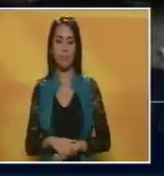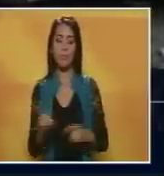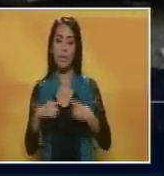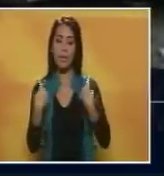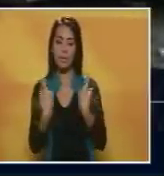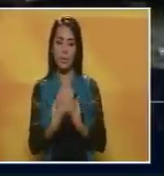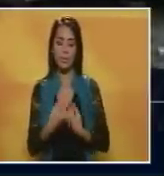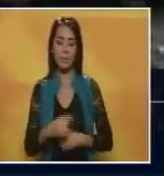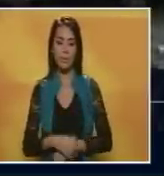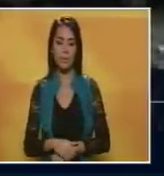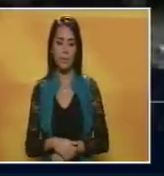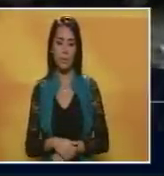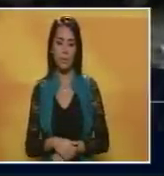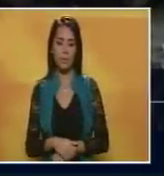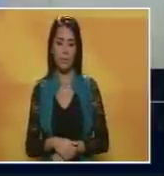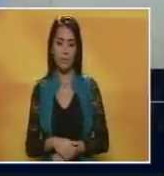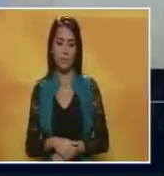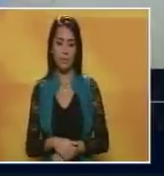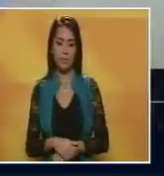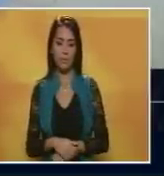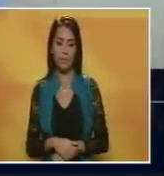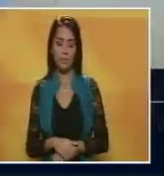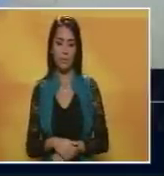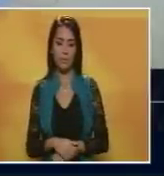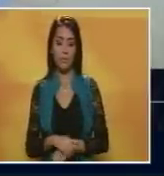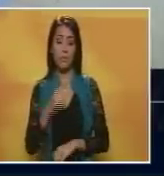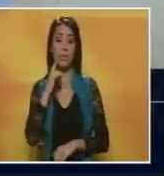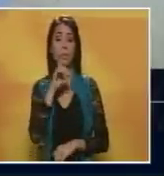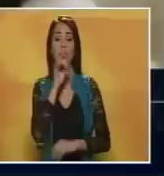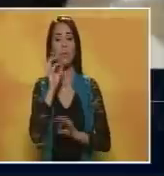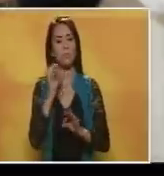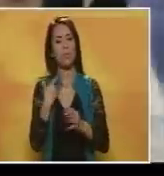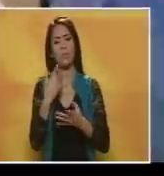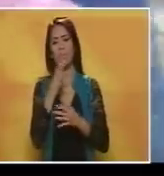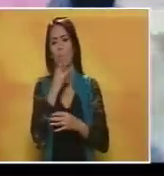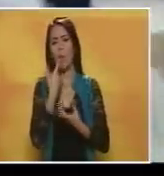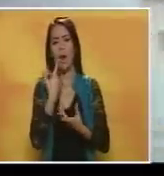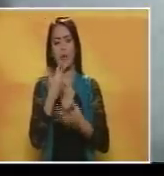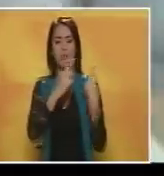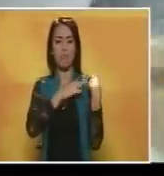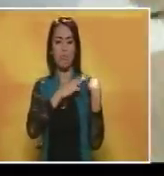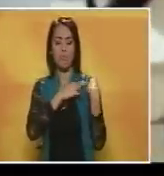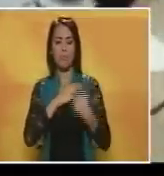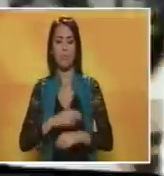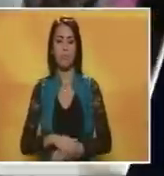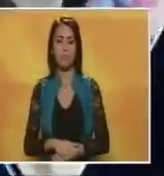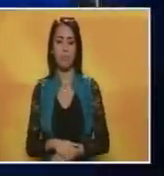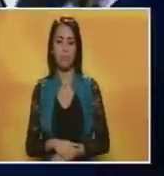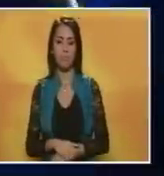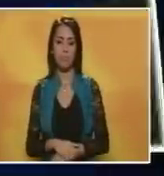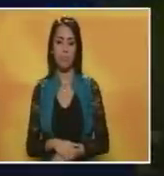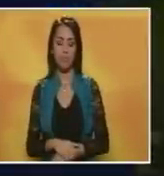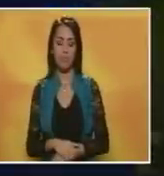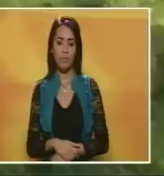de alta y la opaq sin embargo no determinó responsabilidades del hecho